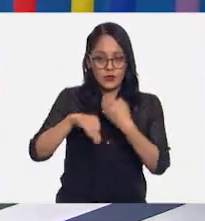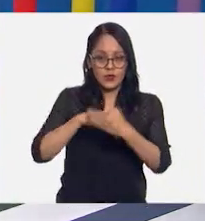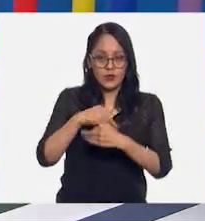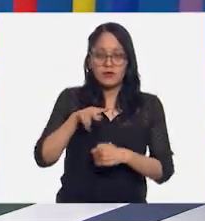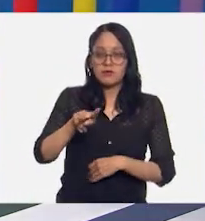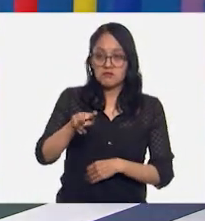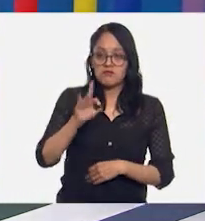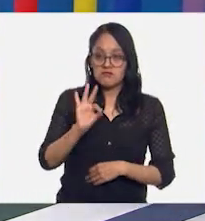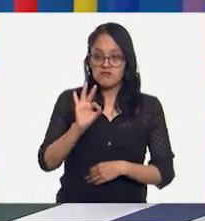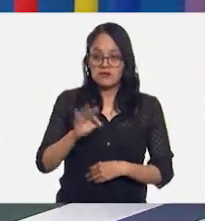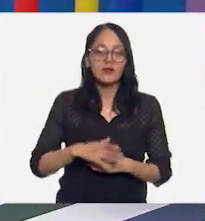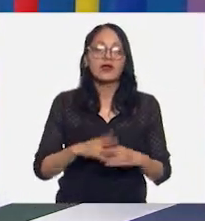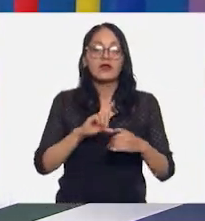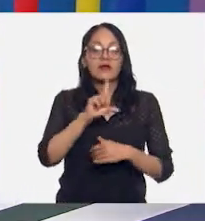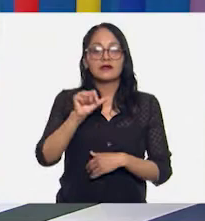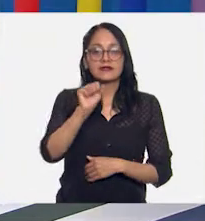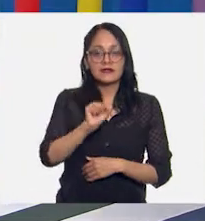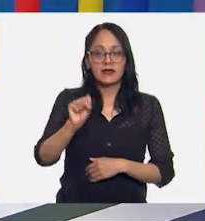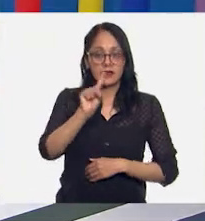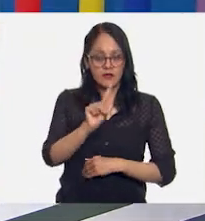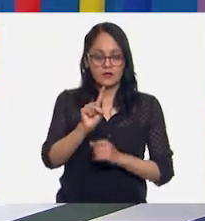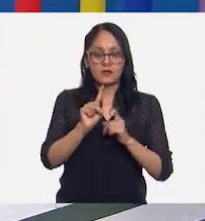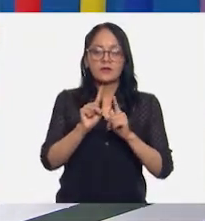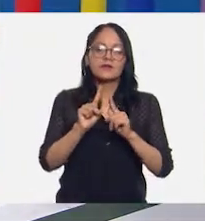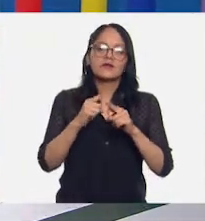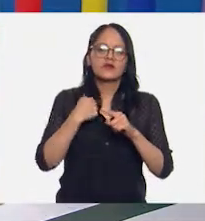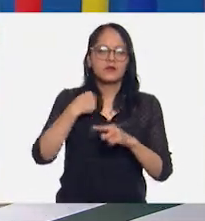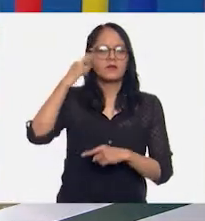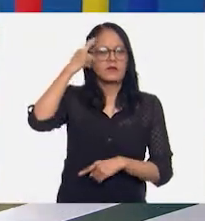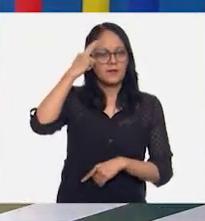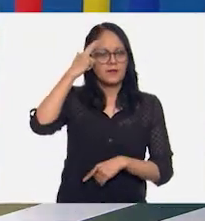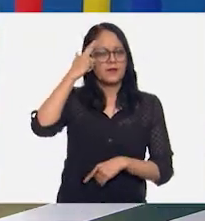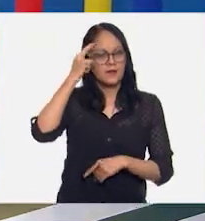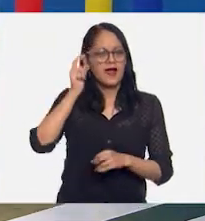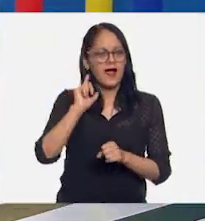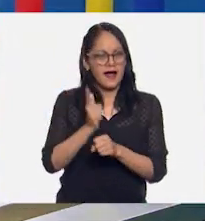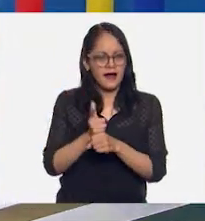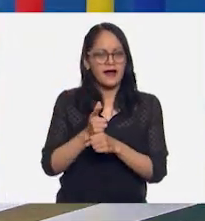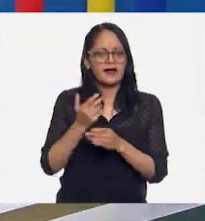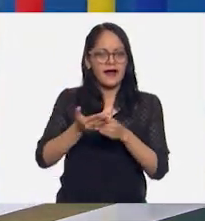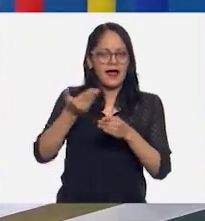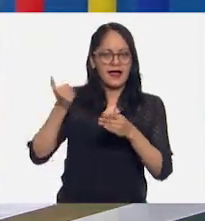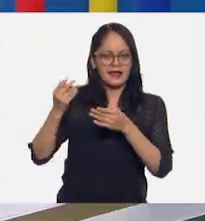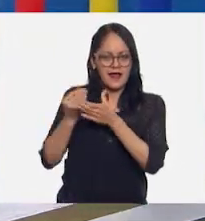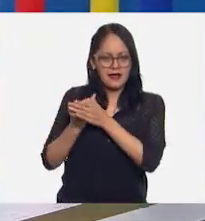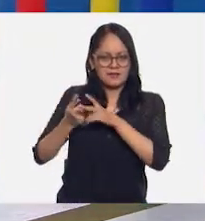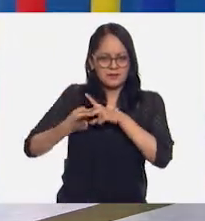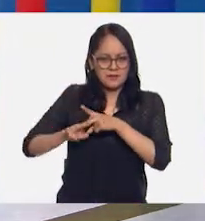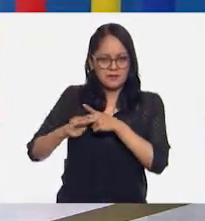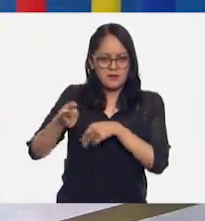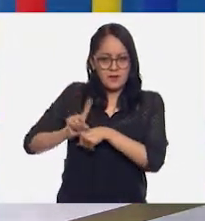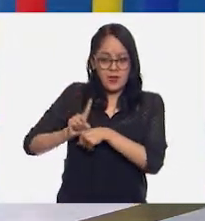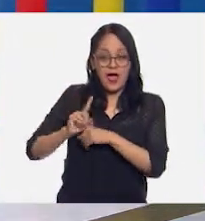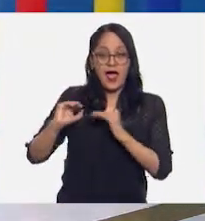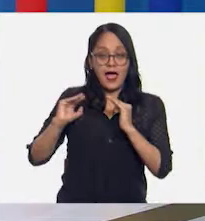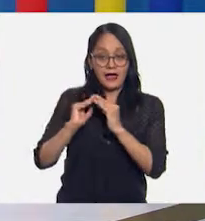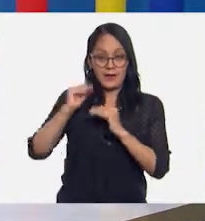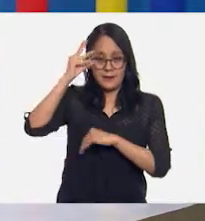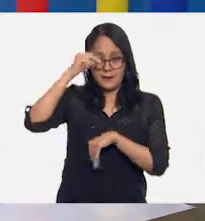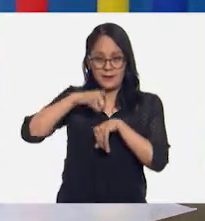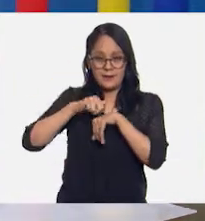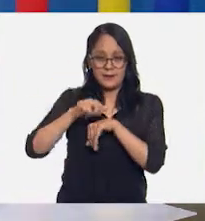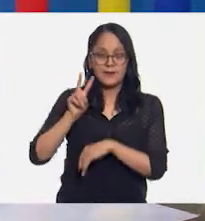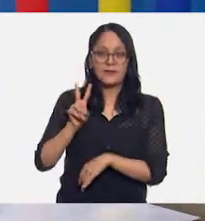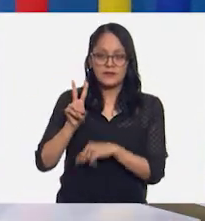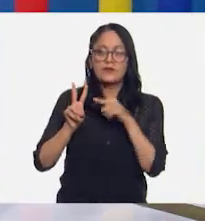poemas. Y durante el fin de semana recordé con mayor detalle los primeros días de clase, cuando inició Aprende en Casa 2. Y